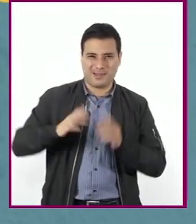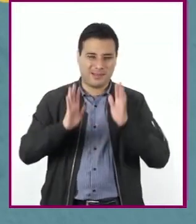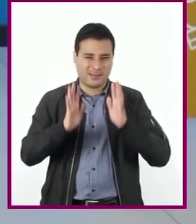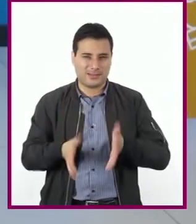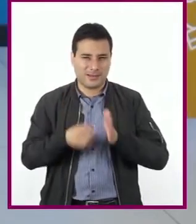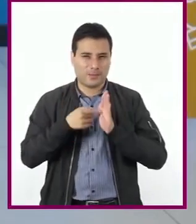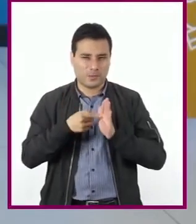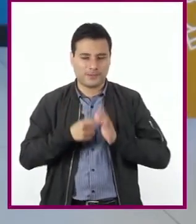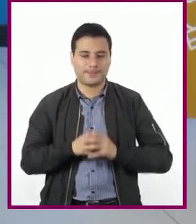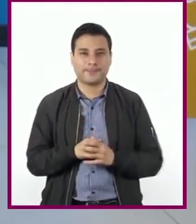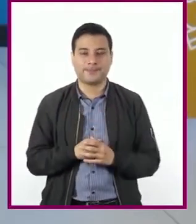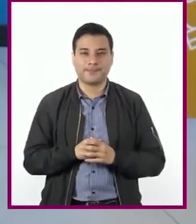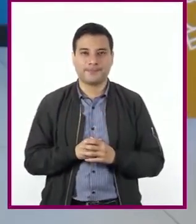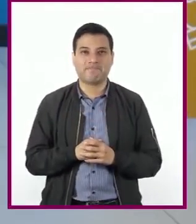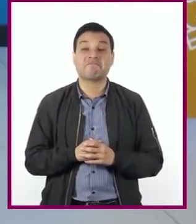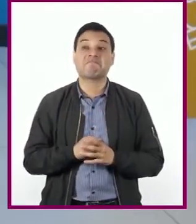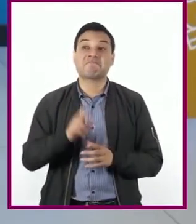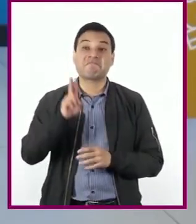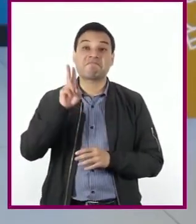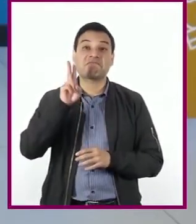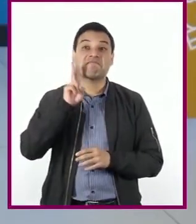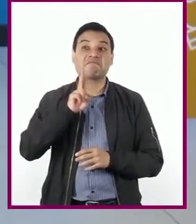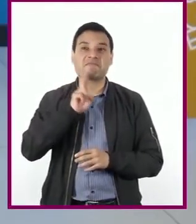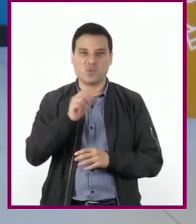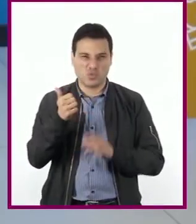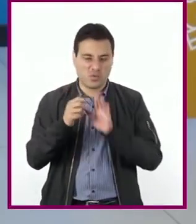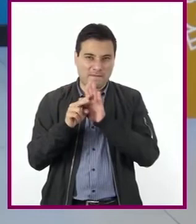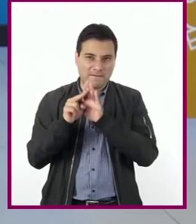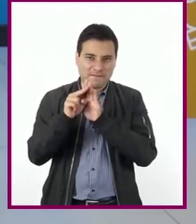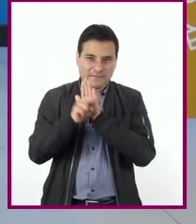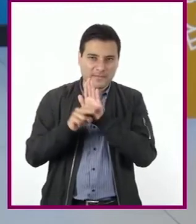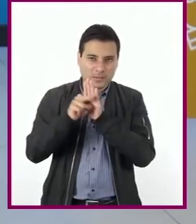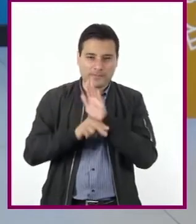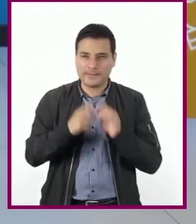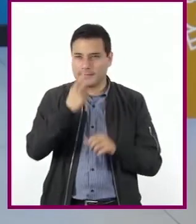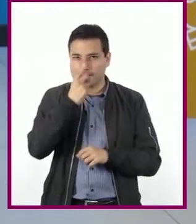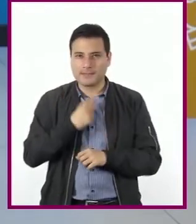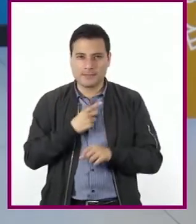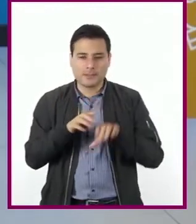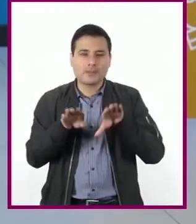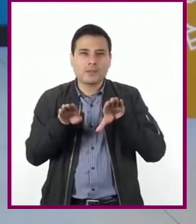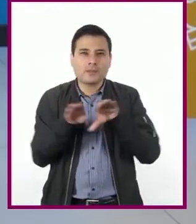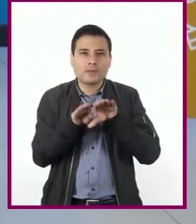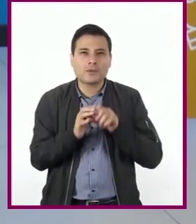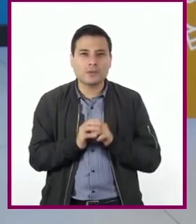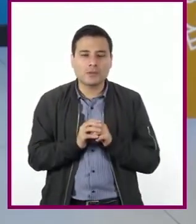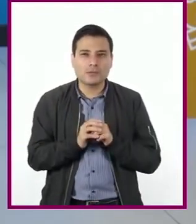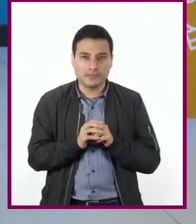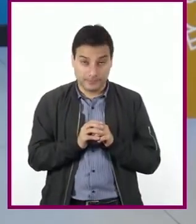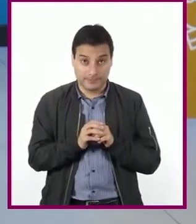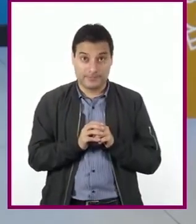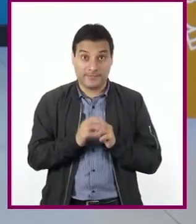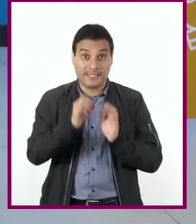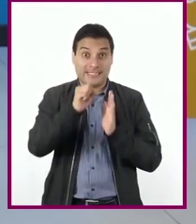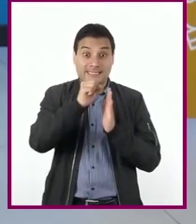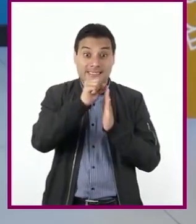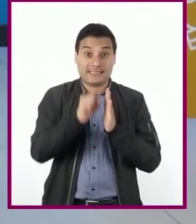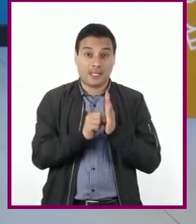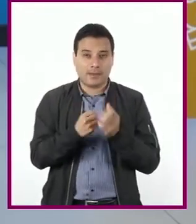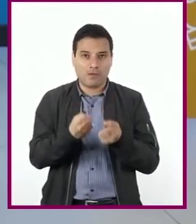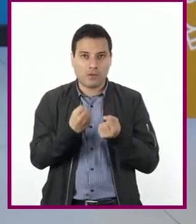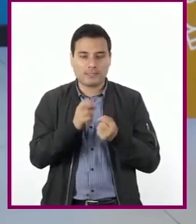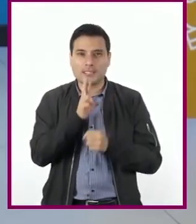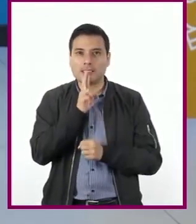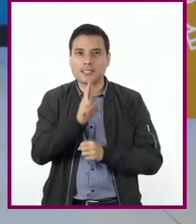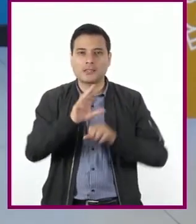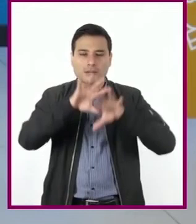ejemplos. Vamos a ver el siguiente video en donde nos explican cómo obtener el resultado en un sistema de fuerzas por